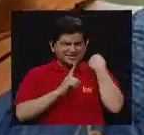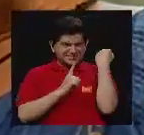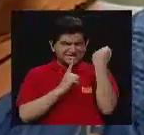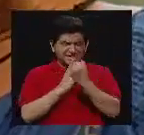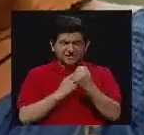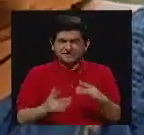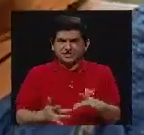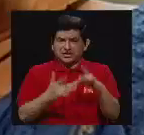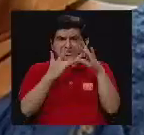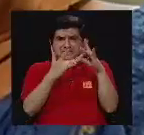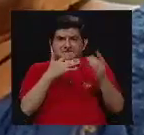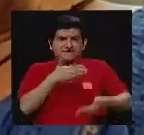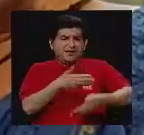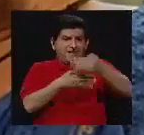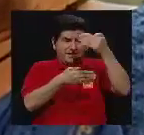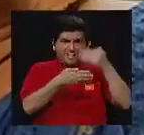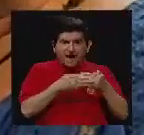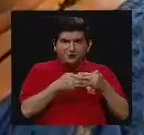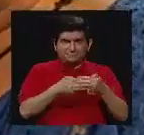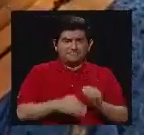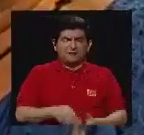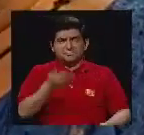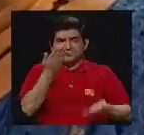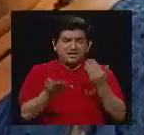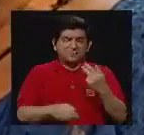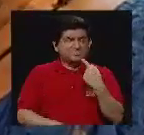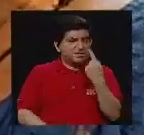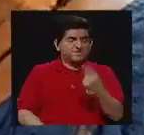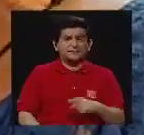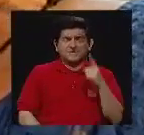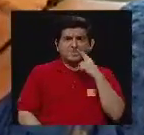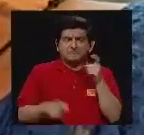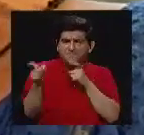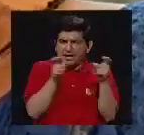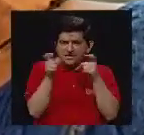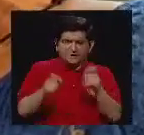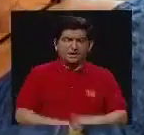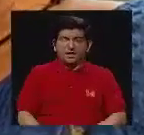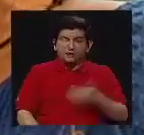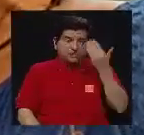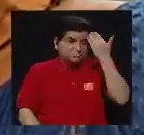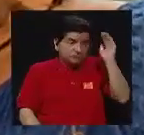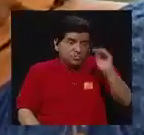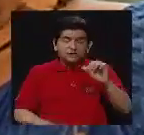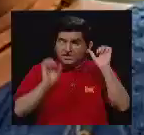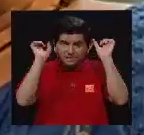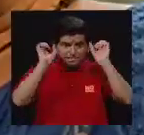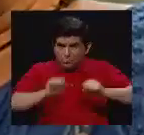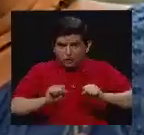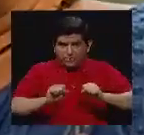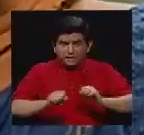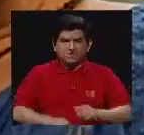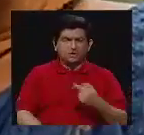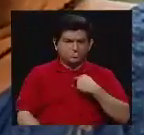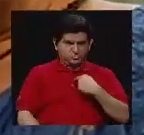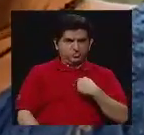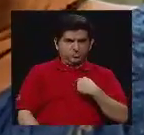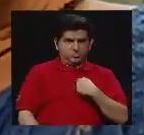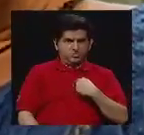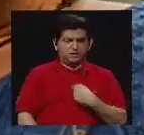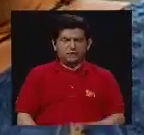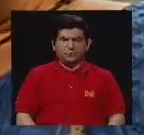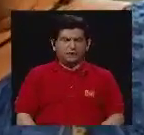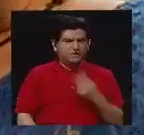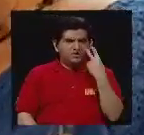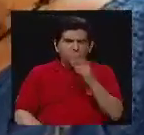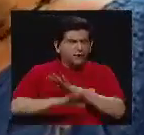una situación excepcional antes de esto que podríamos llamar patriarcado. No sé si alcanza para tanto. Yo, por lo